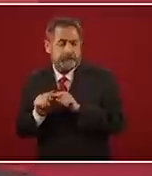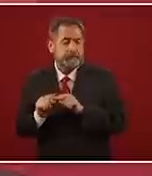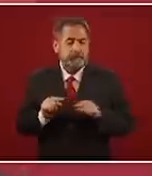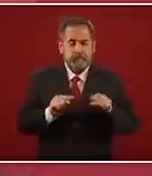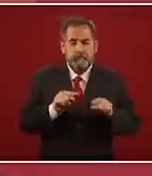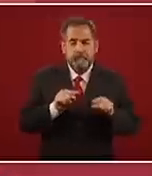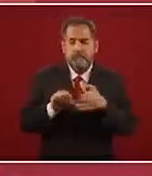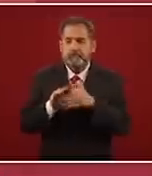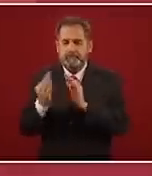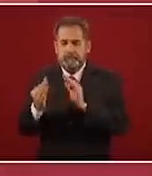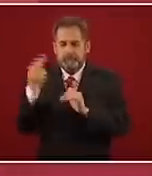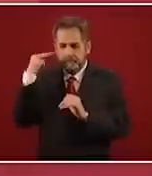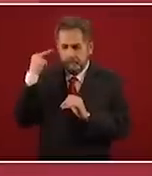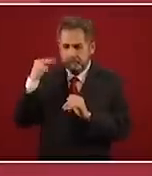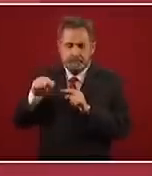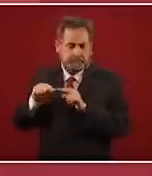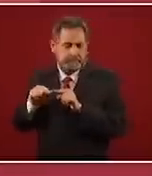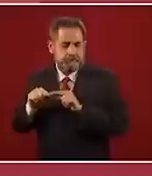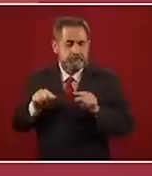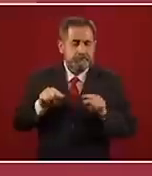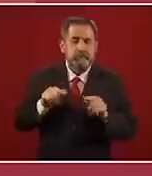que está cercano a Veracruz,